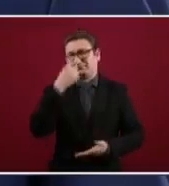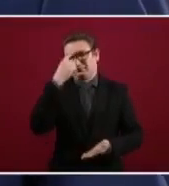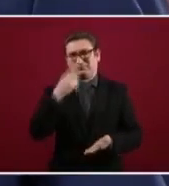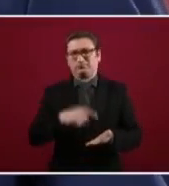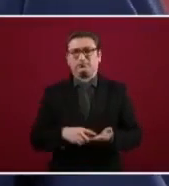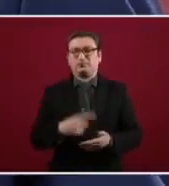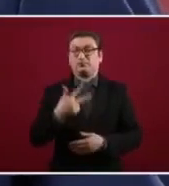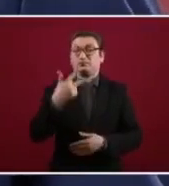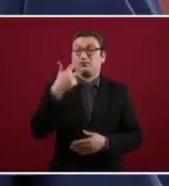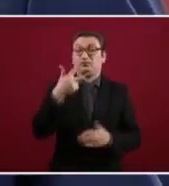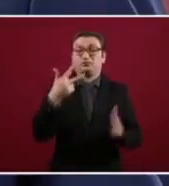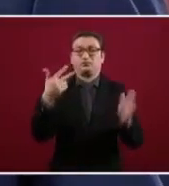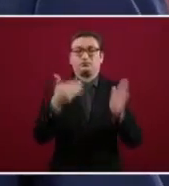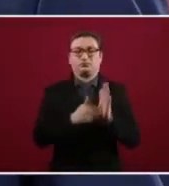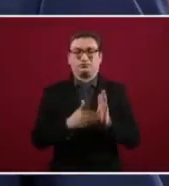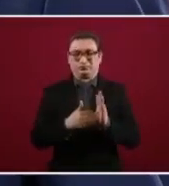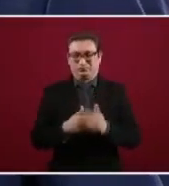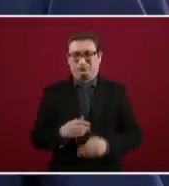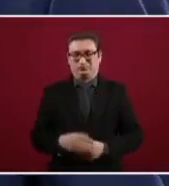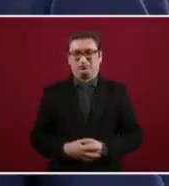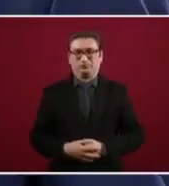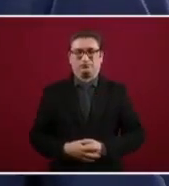8000 elements